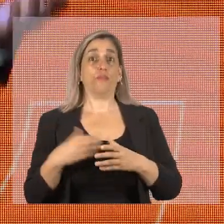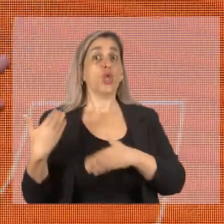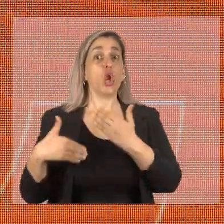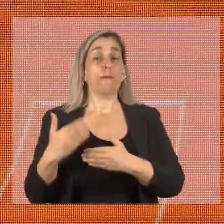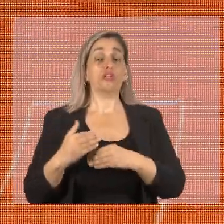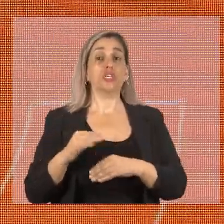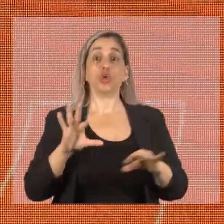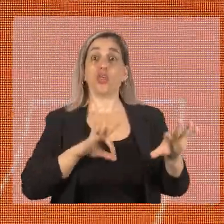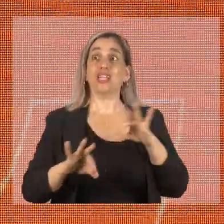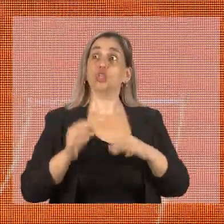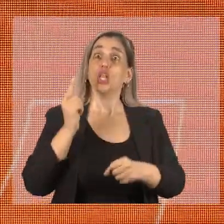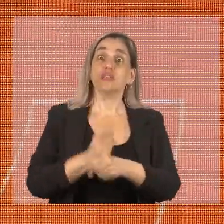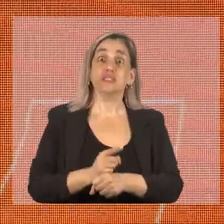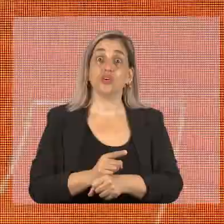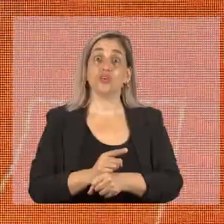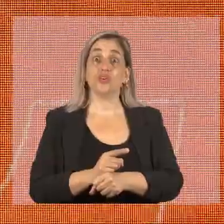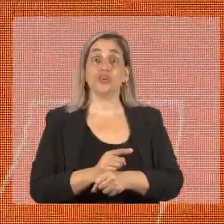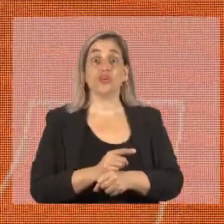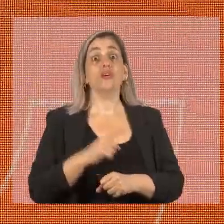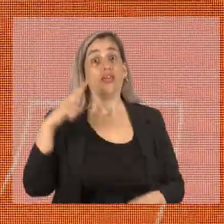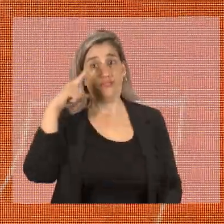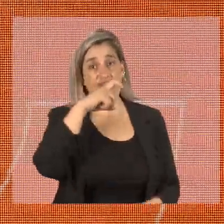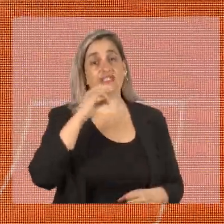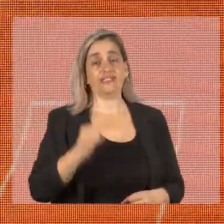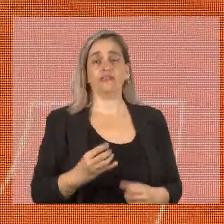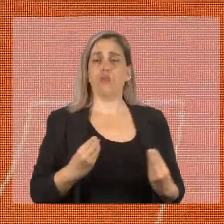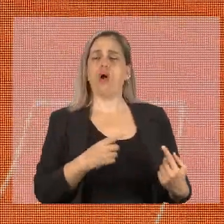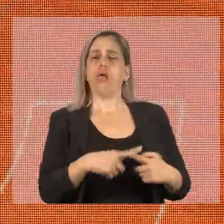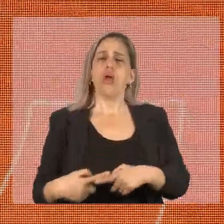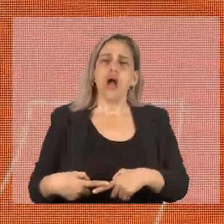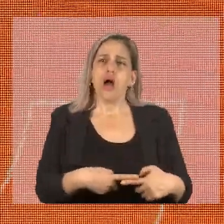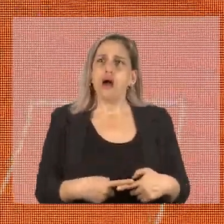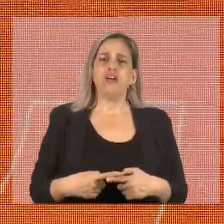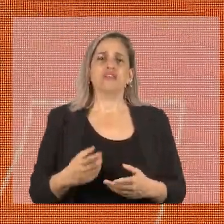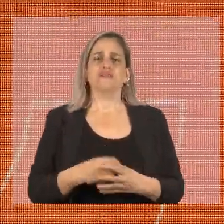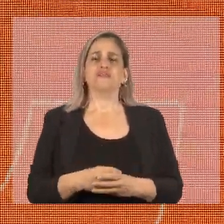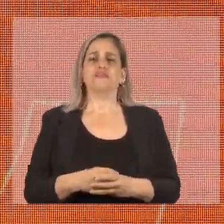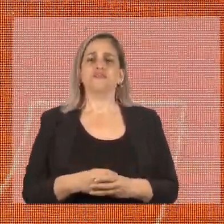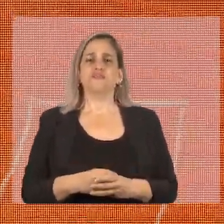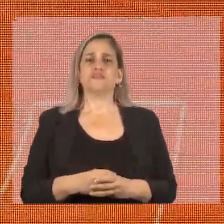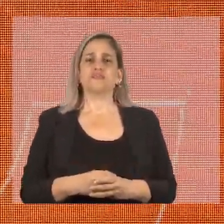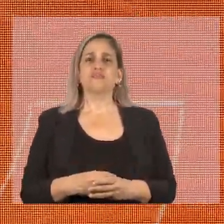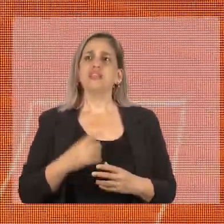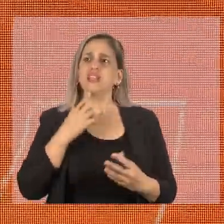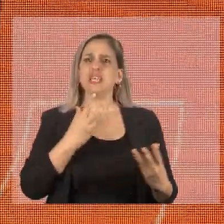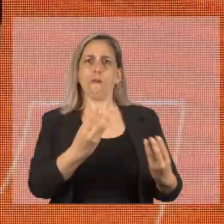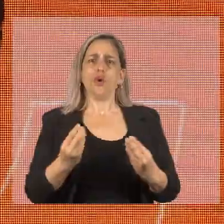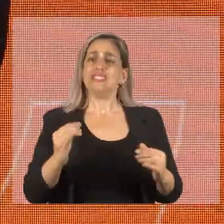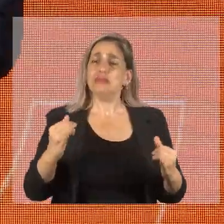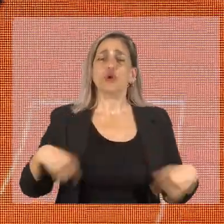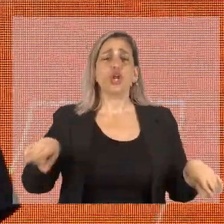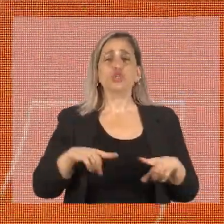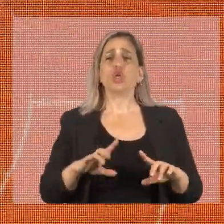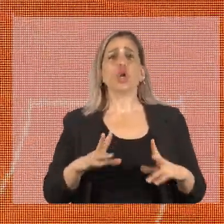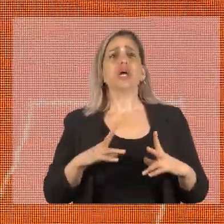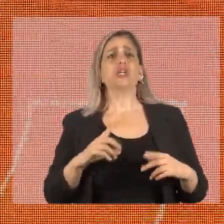Y los procesos de decisión nuestros no son fáciles. Son de mucha discusión. Habla en plural. Son procesos.